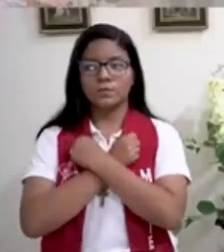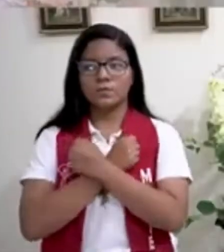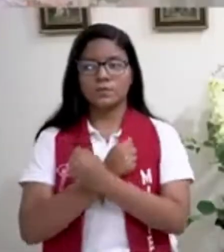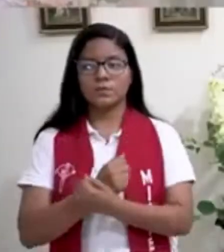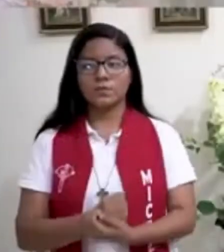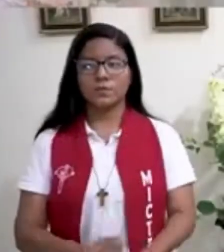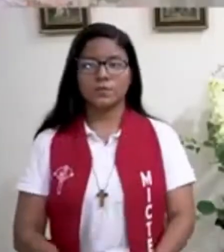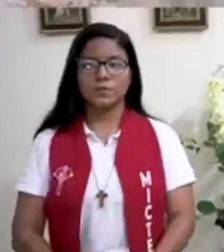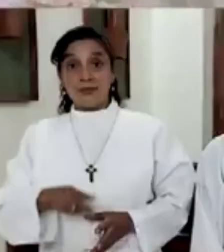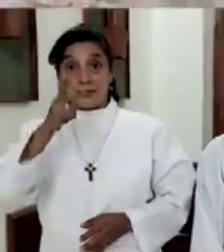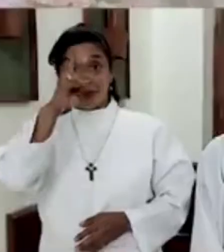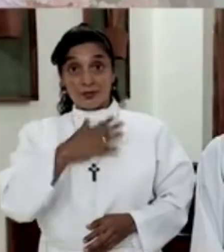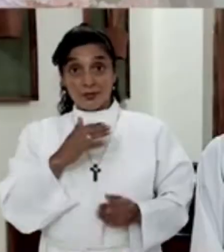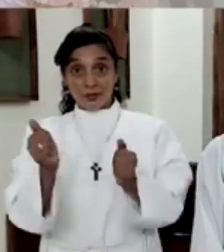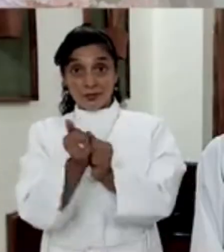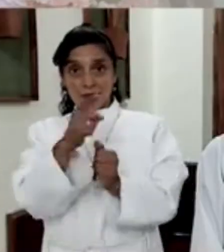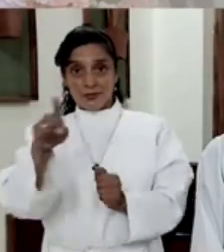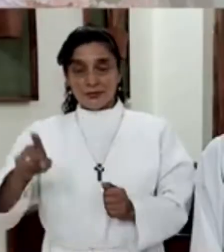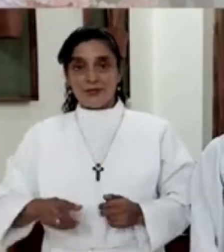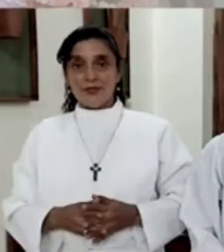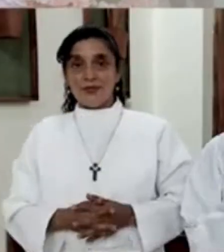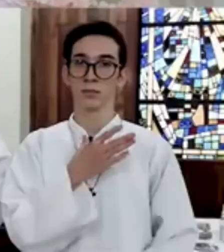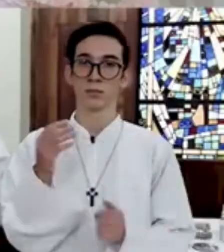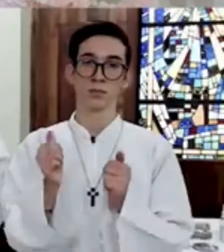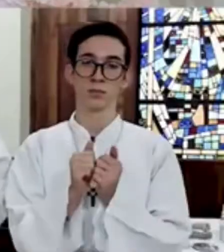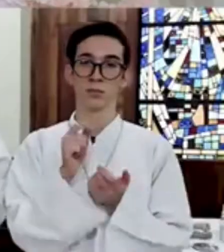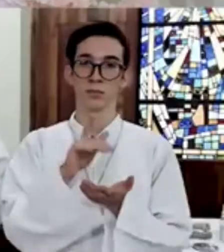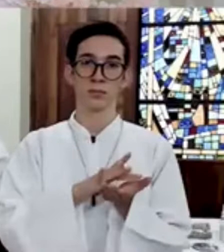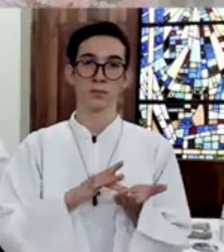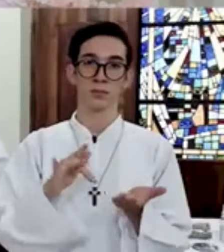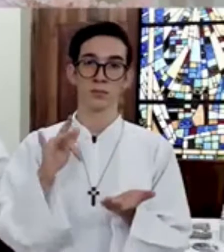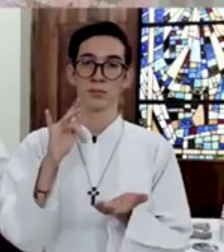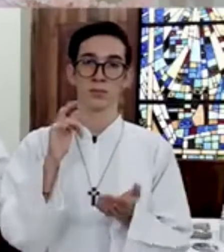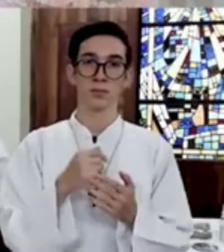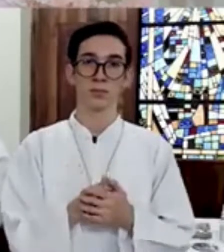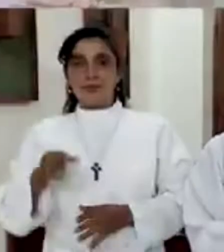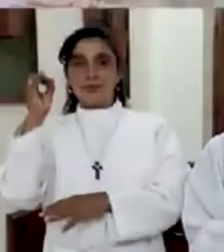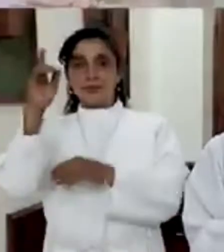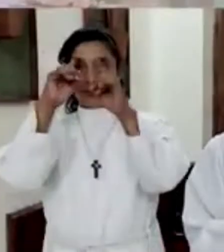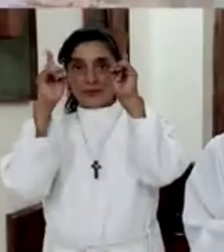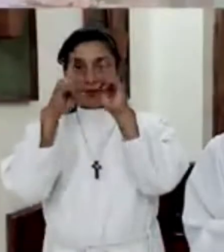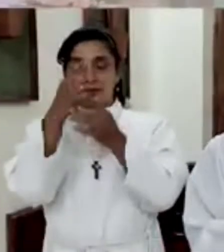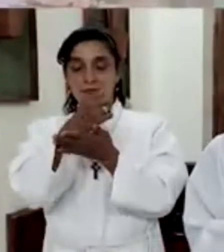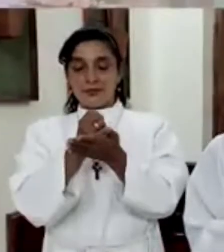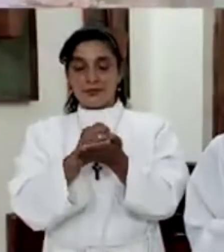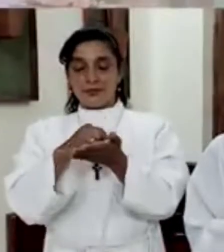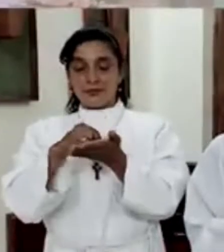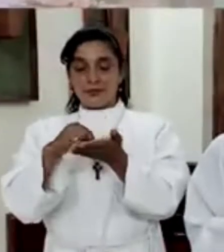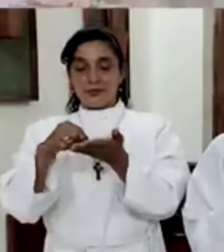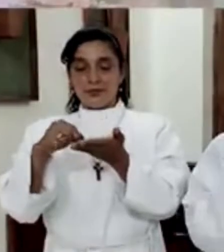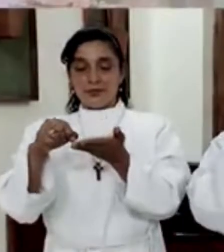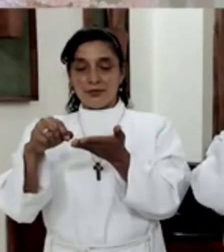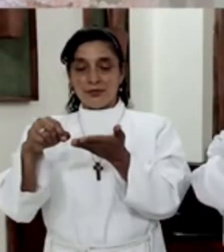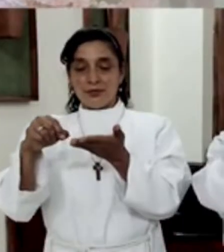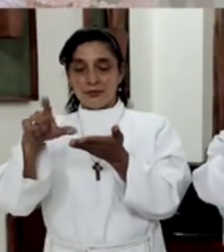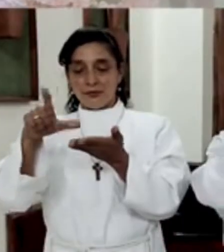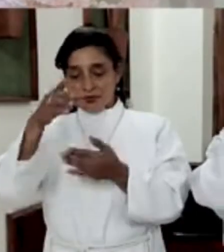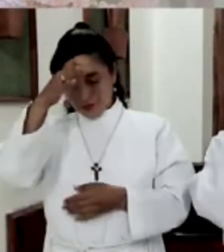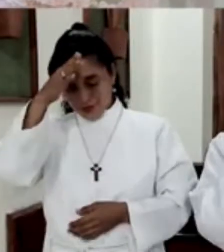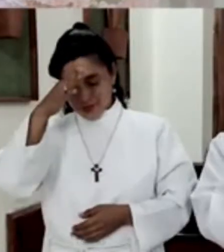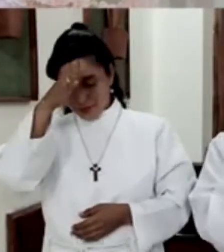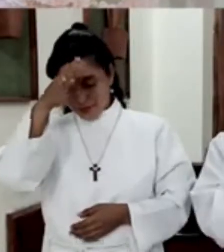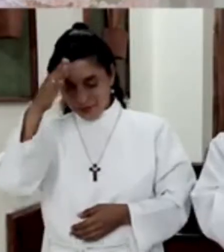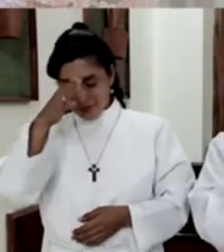amor. El Señor esté con ustedes. Y con su espíritu. Proclamación del Santo Evangelio según San